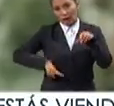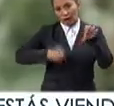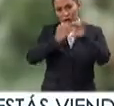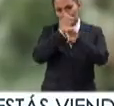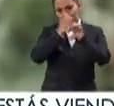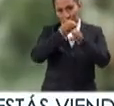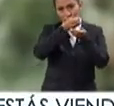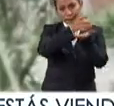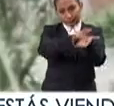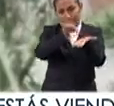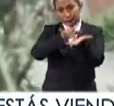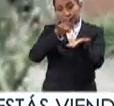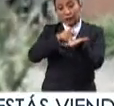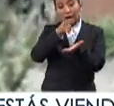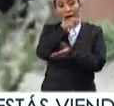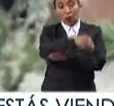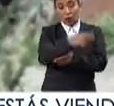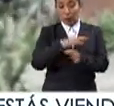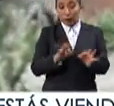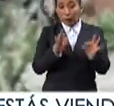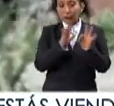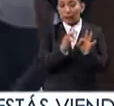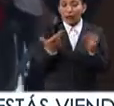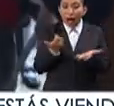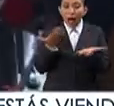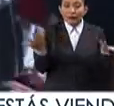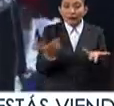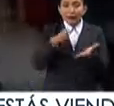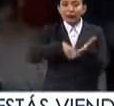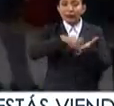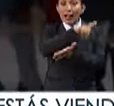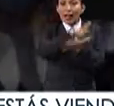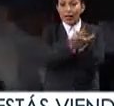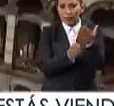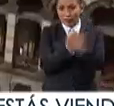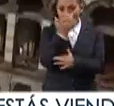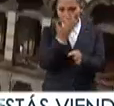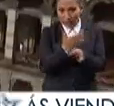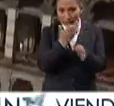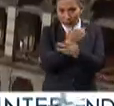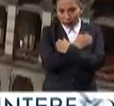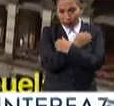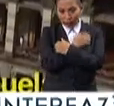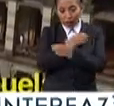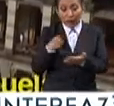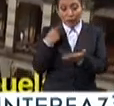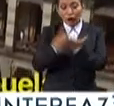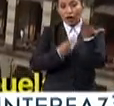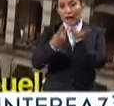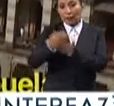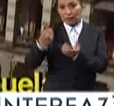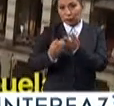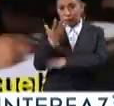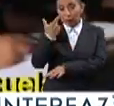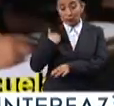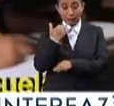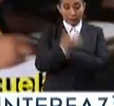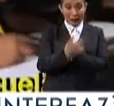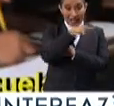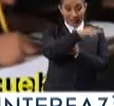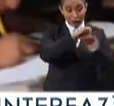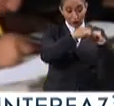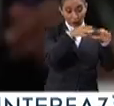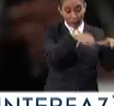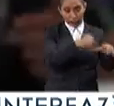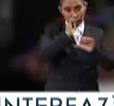estatales fue un actor preponderante en la construcción de la reforma educativa y los programas de implementación en tanto que es